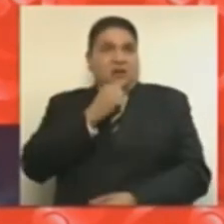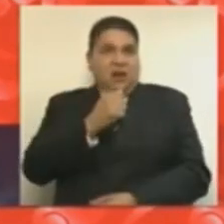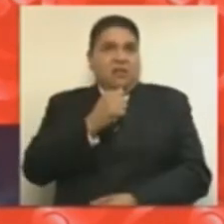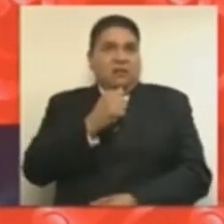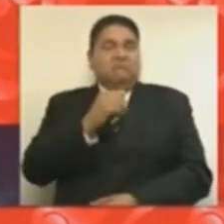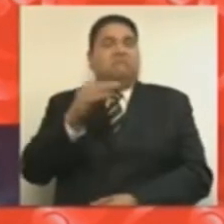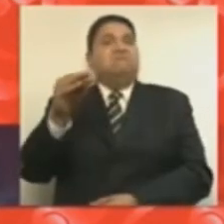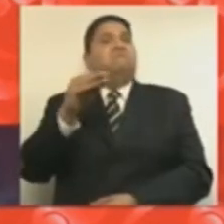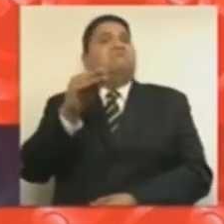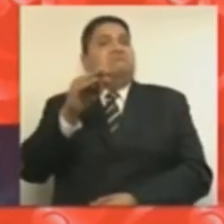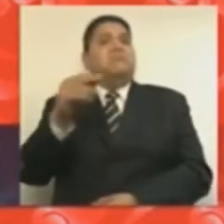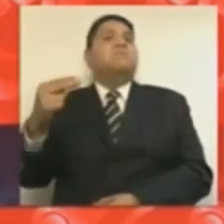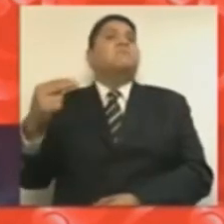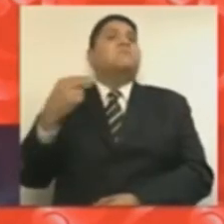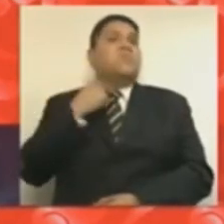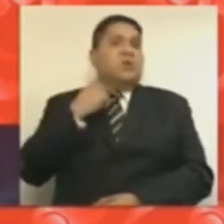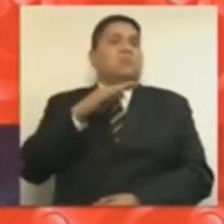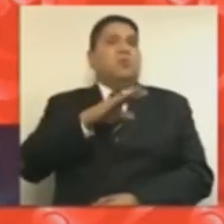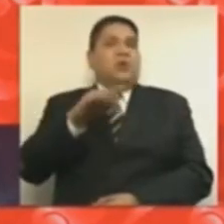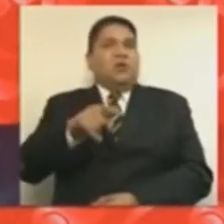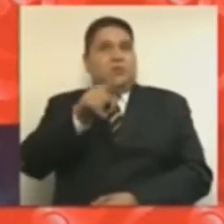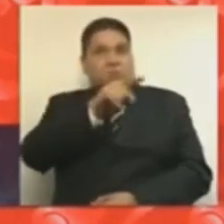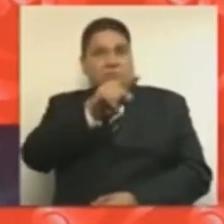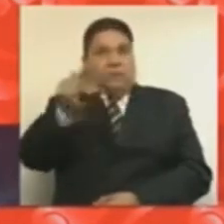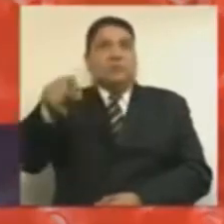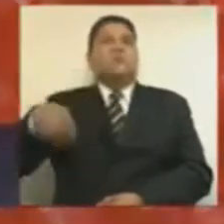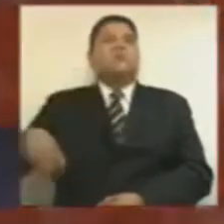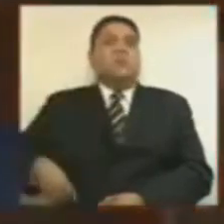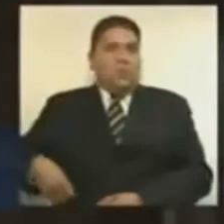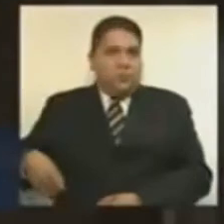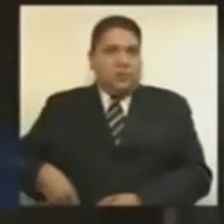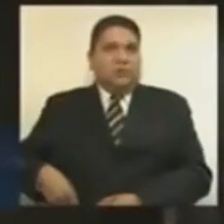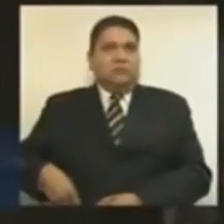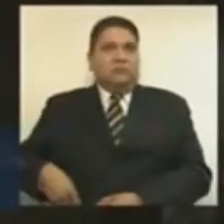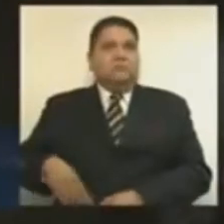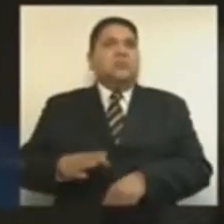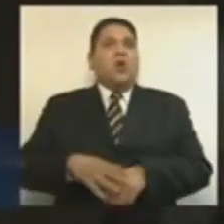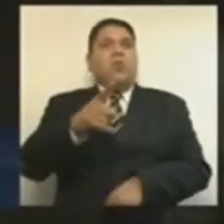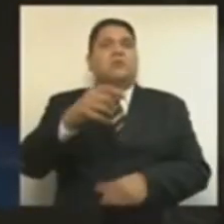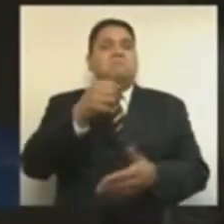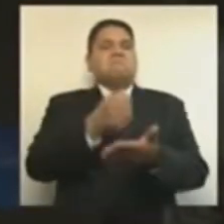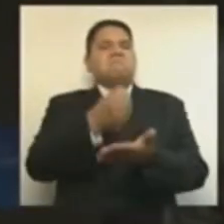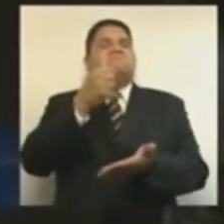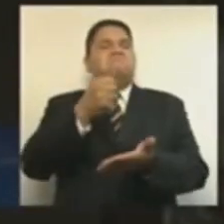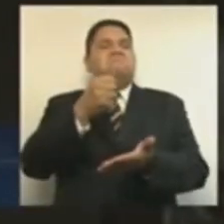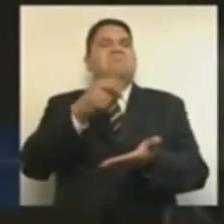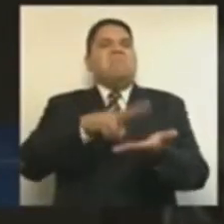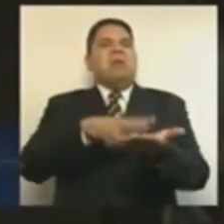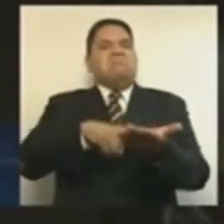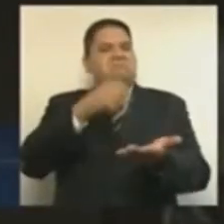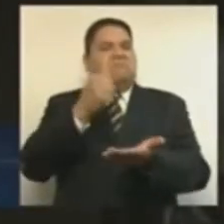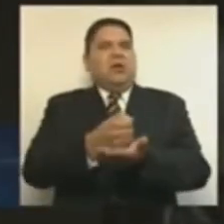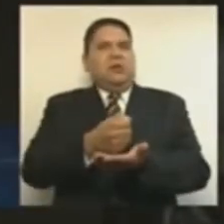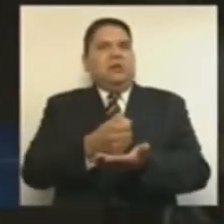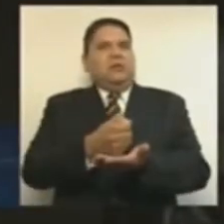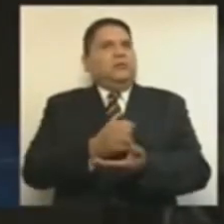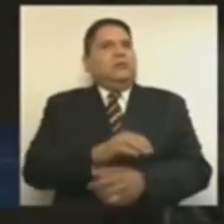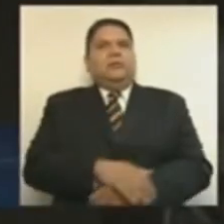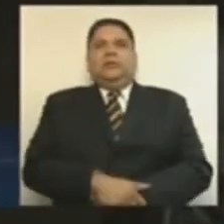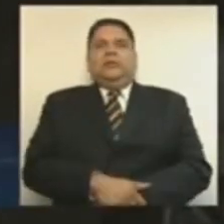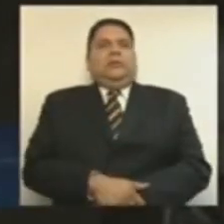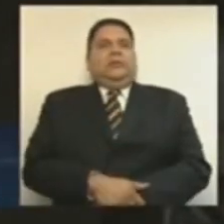en algún momento. Y eso va a ser culpa de ustedes, que lo aprobaron, que lo están avalando esta noche. Así